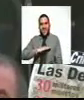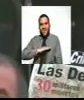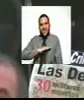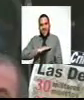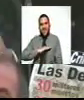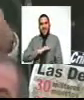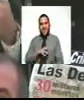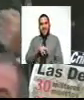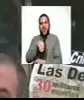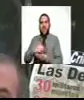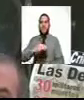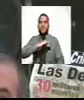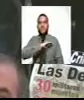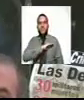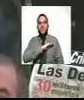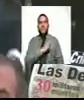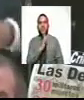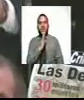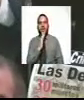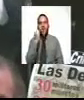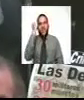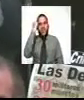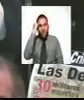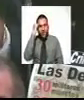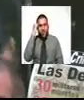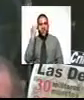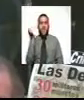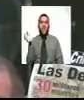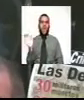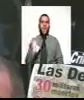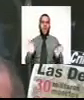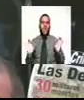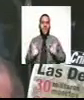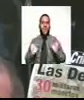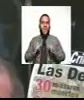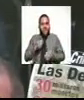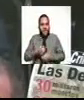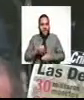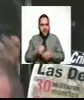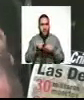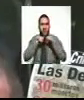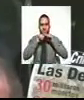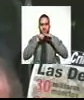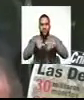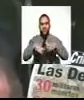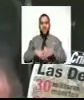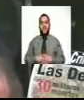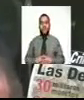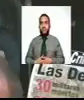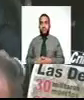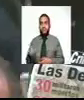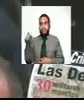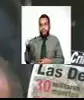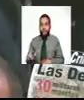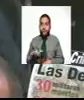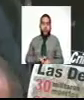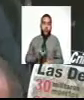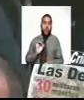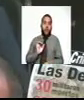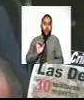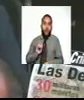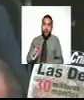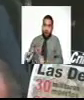mayoría o son maestros o son funcionarios públicos que le deben de alguna forma